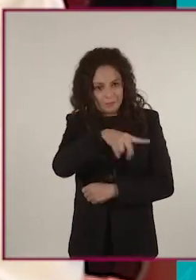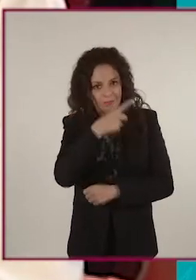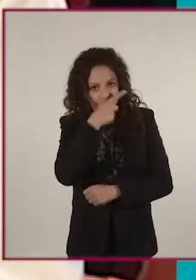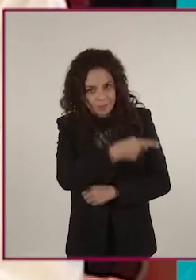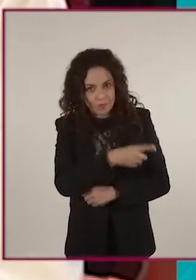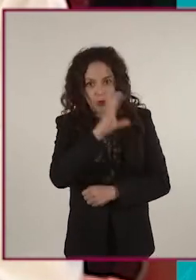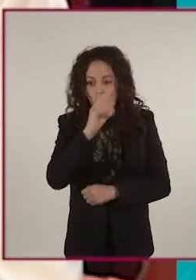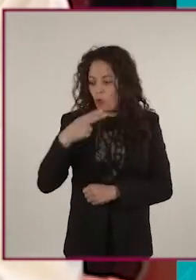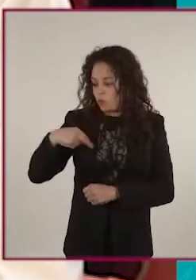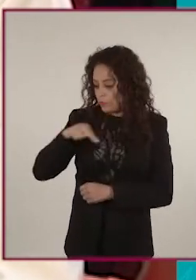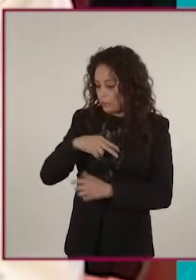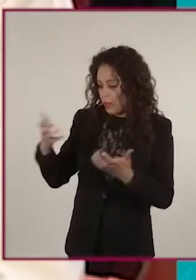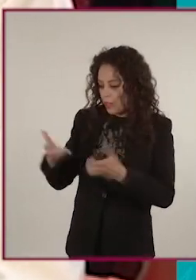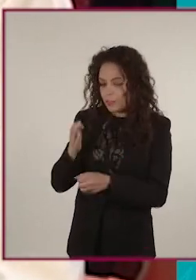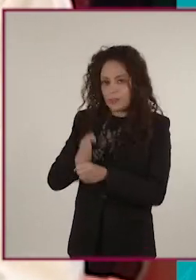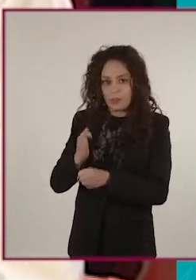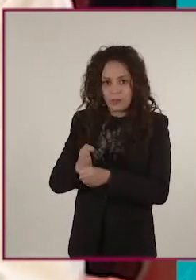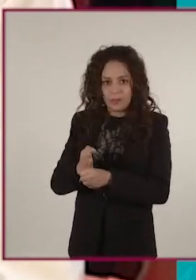estamos desarrollando,